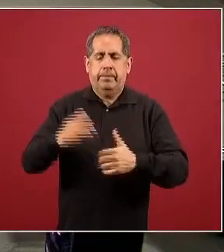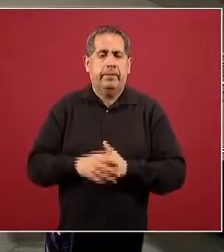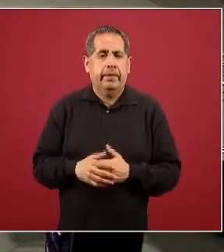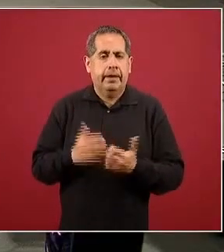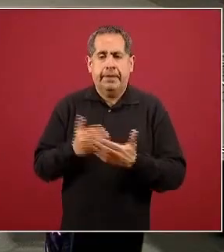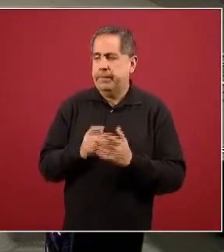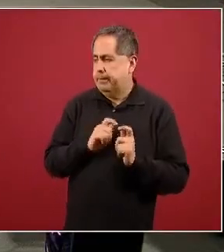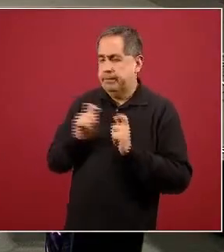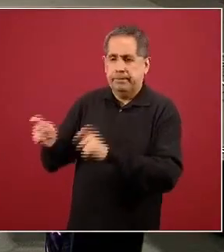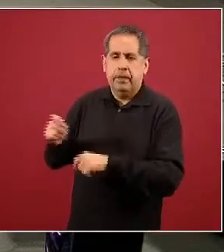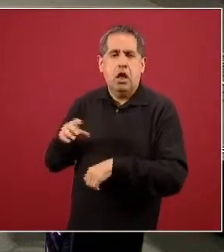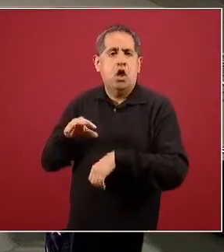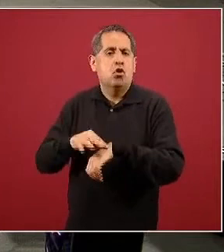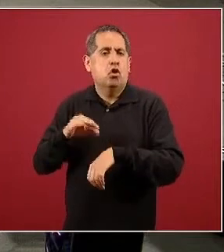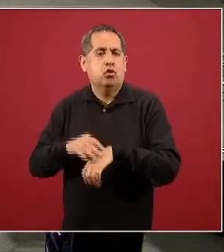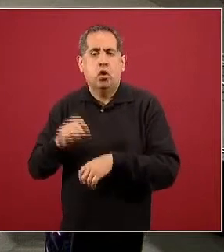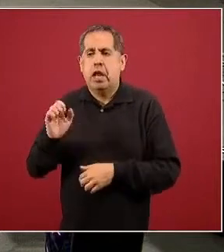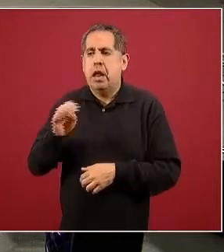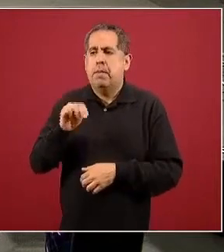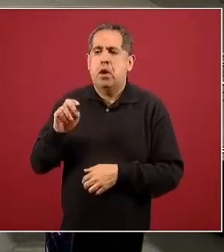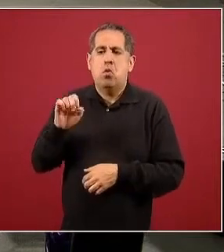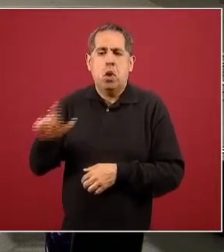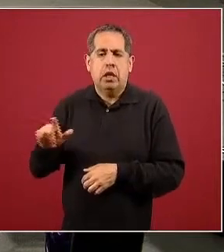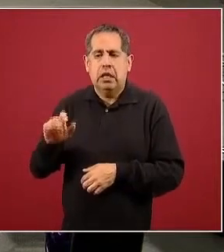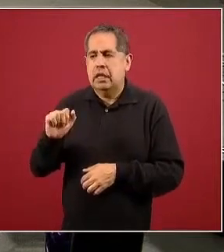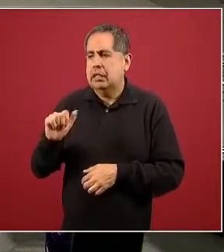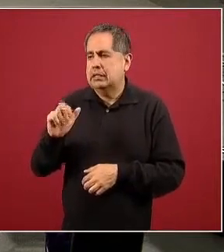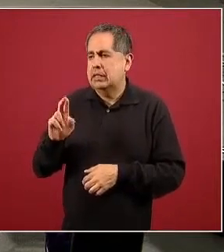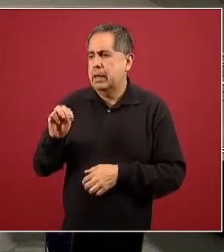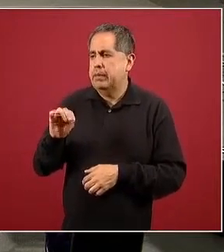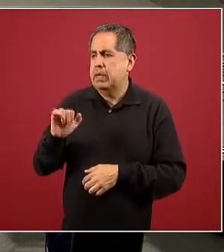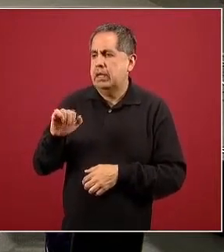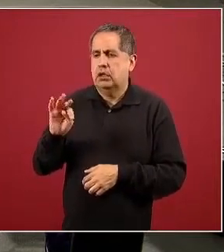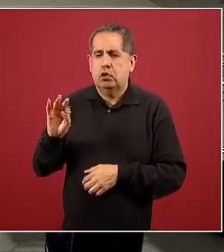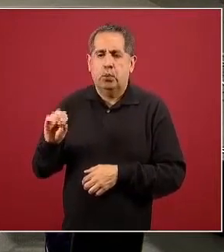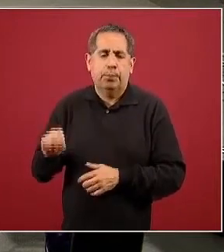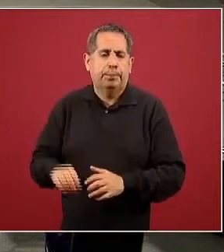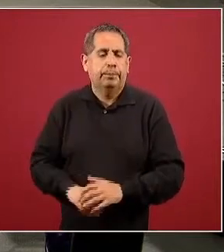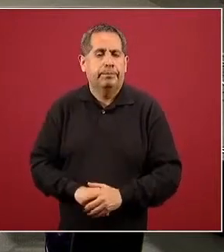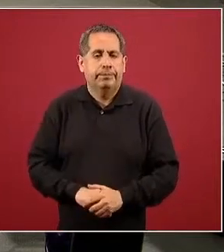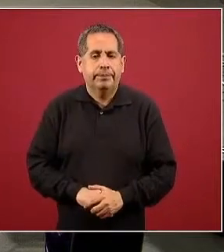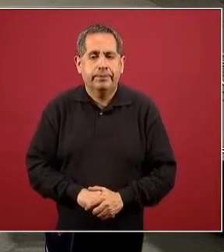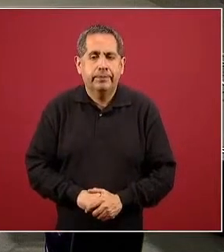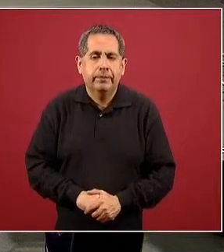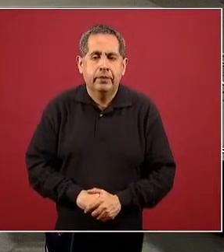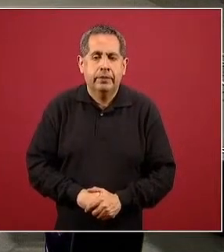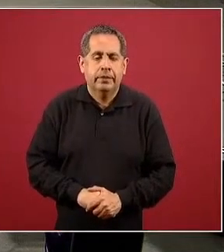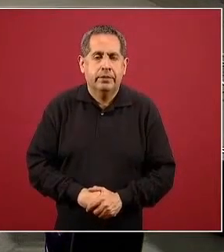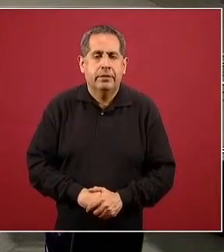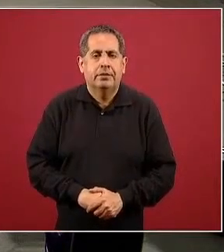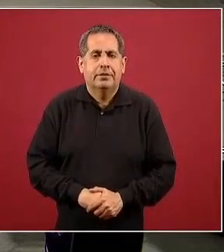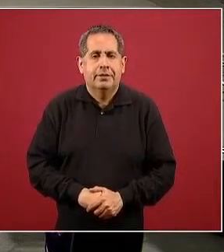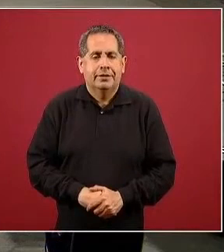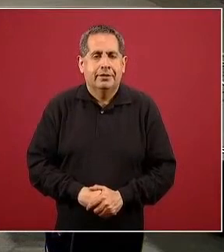y le cedo la palabra al doctor Emanuel Sarmiento. Gracias.